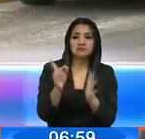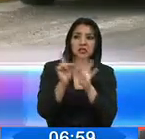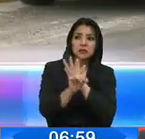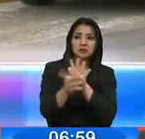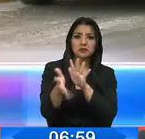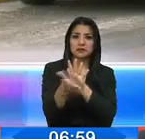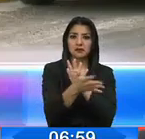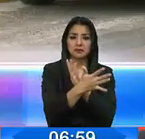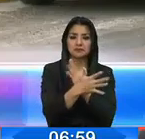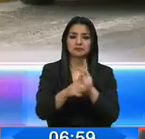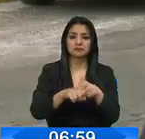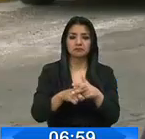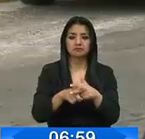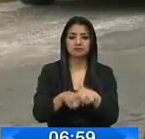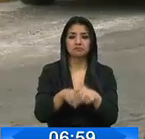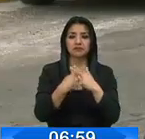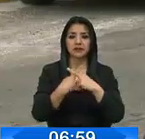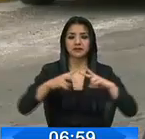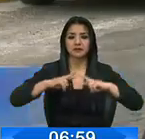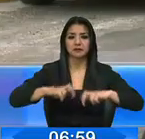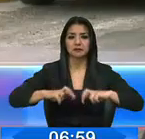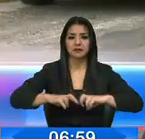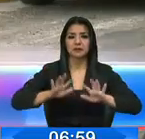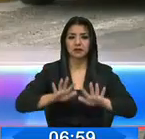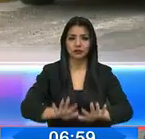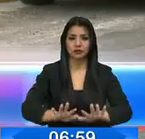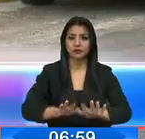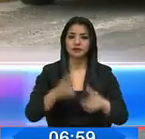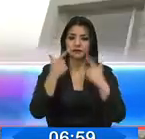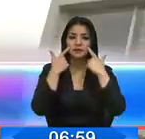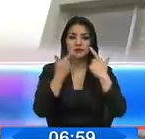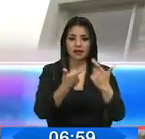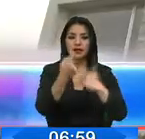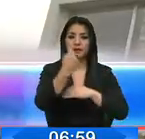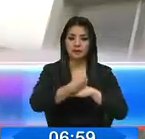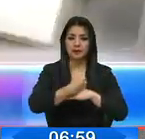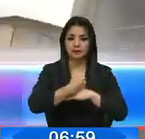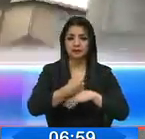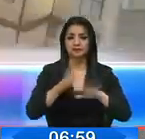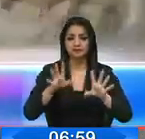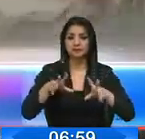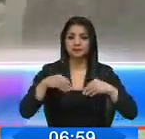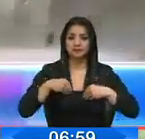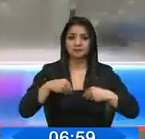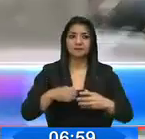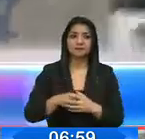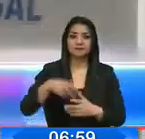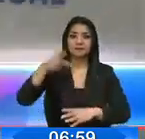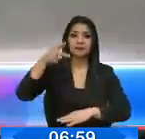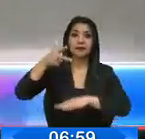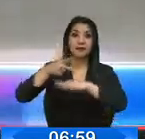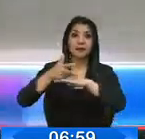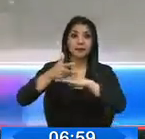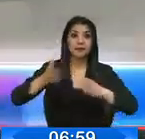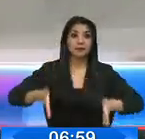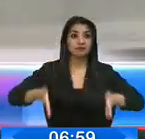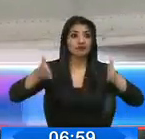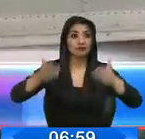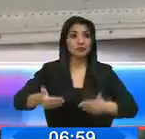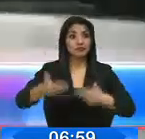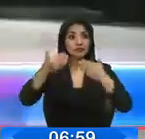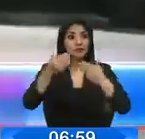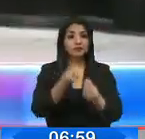e iniciaremos inmediatamente con las investigaciones una vez así lo exponga Fiscalía. Esperan que las cámaras del edificio ayuden a descifrar qué